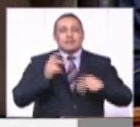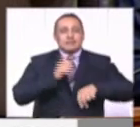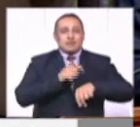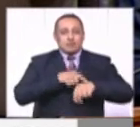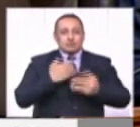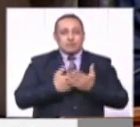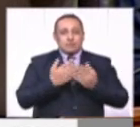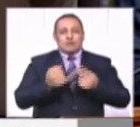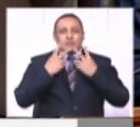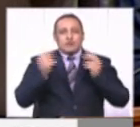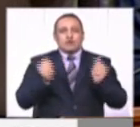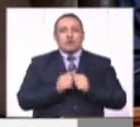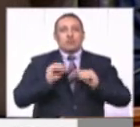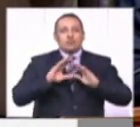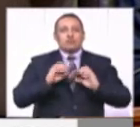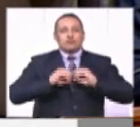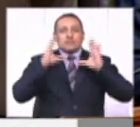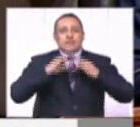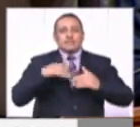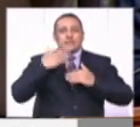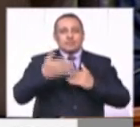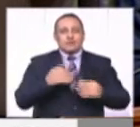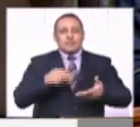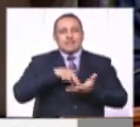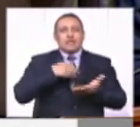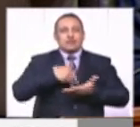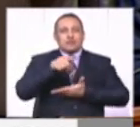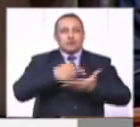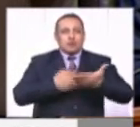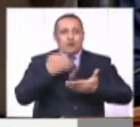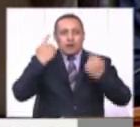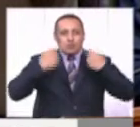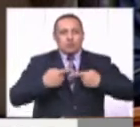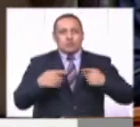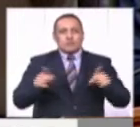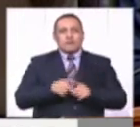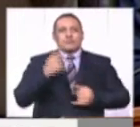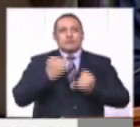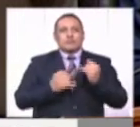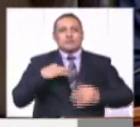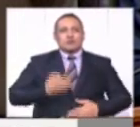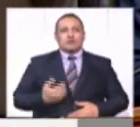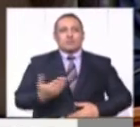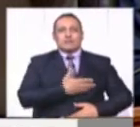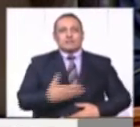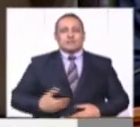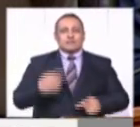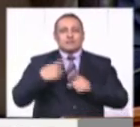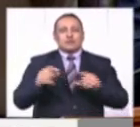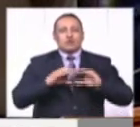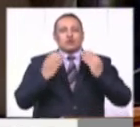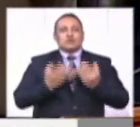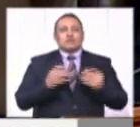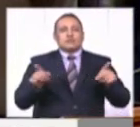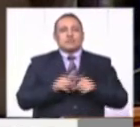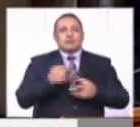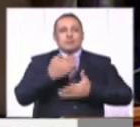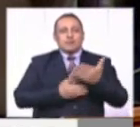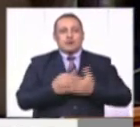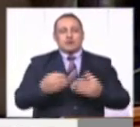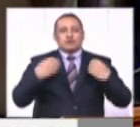computar a partir del día siguiente de la notificación de este acuerdo finalmente señor presidente señores colegas congresistas mediante